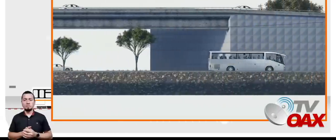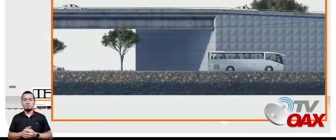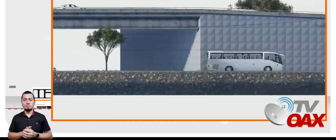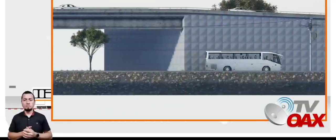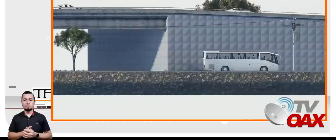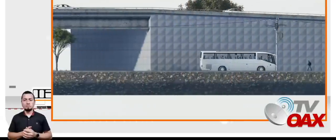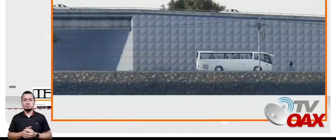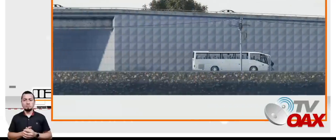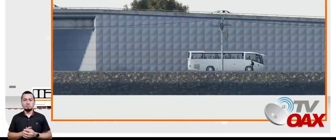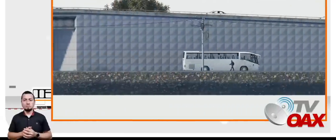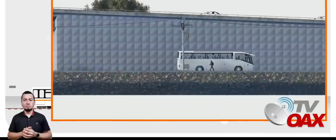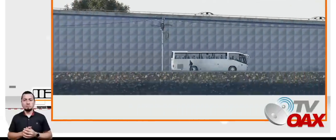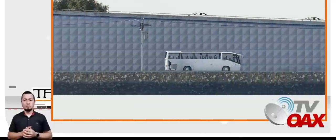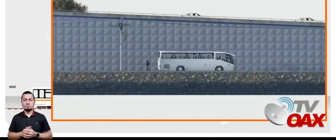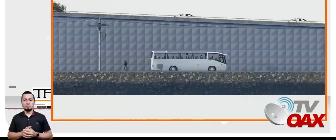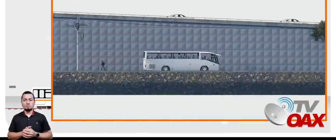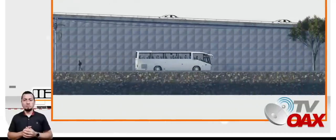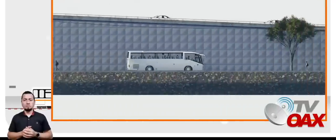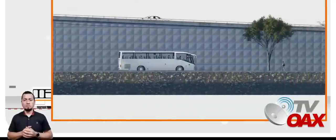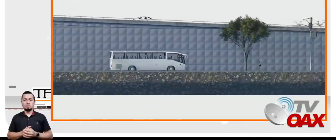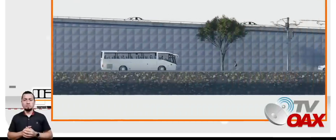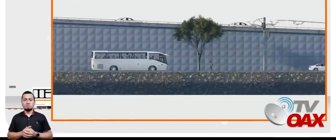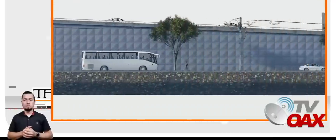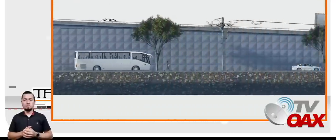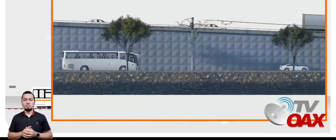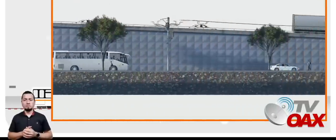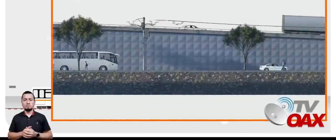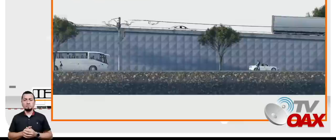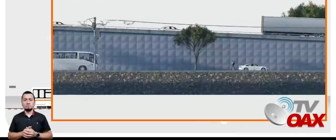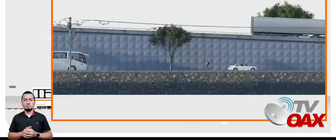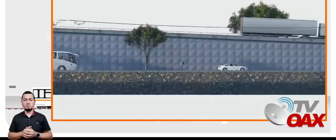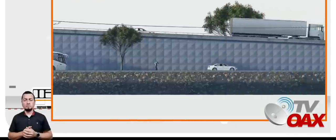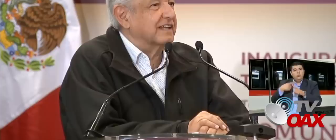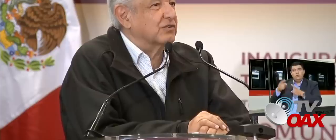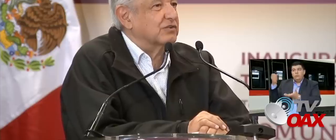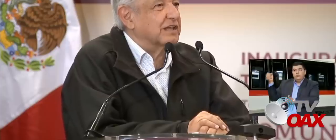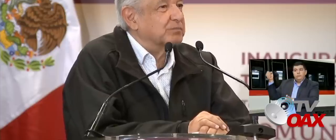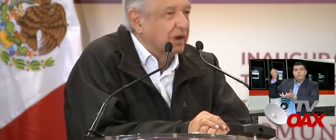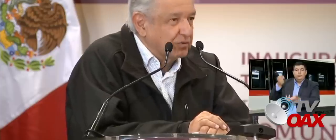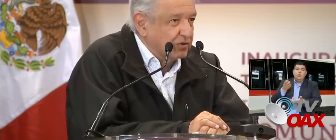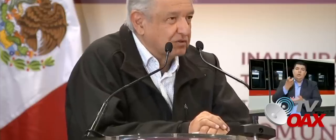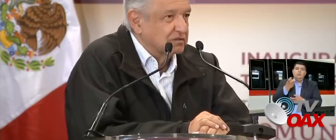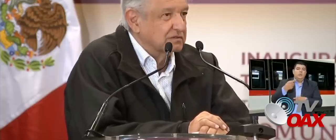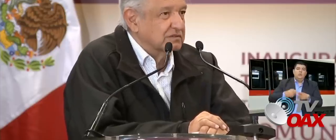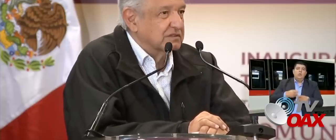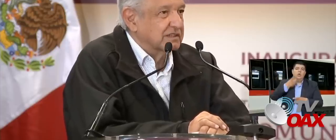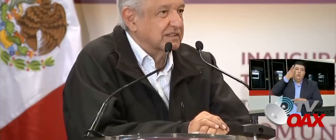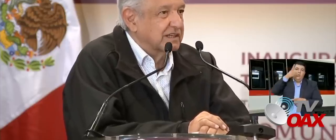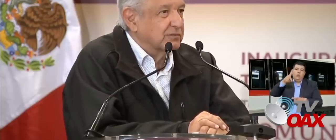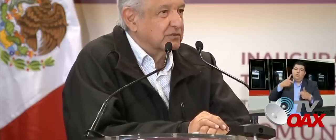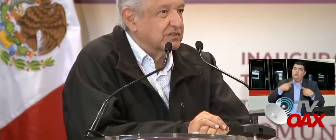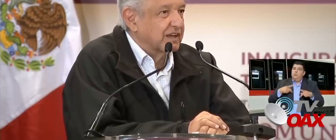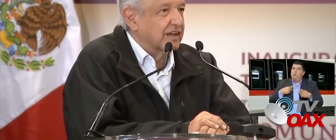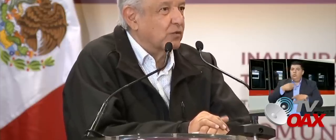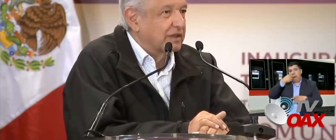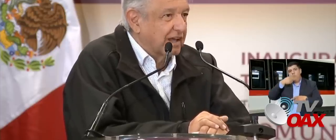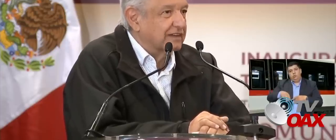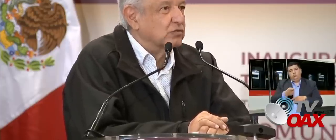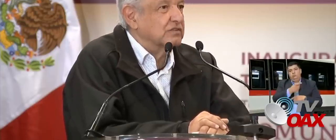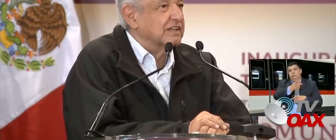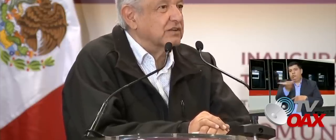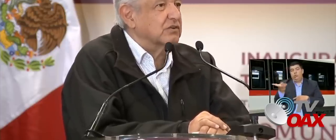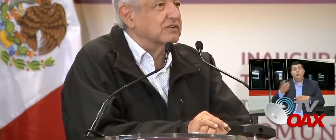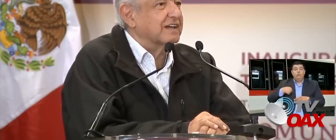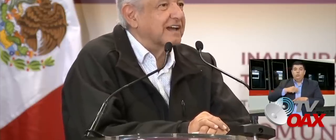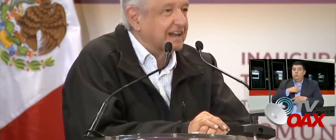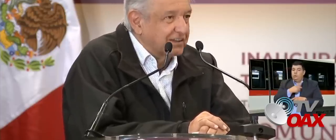consideró tras ganar la candidatura, por lo que el presidente Andrés Manuel López Obrador se comprometió a